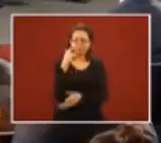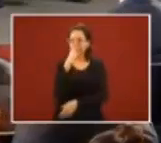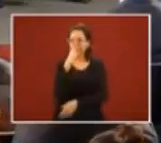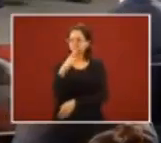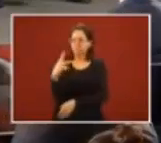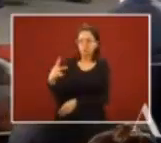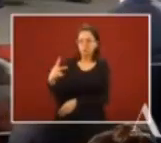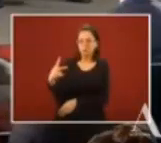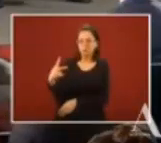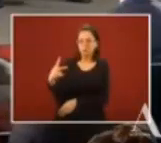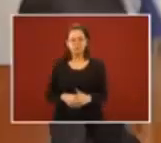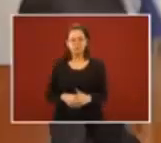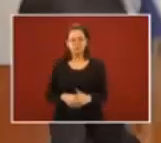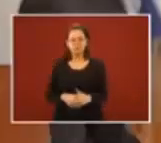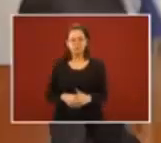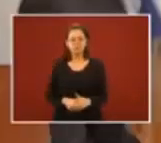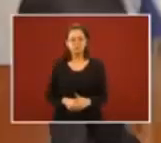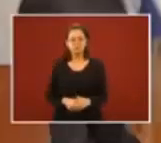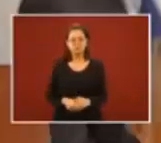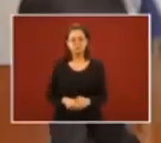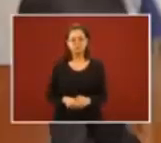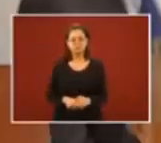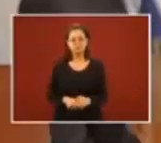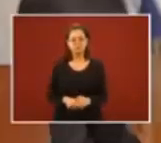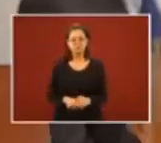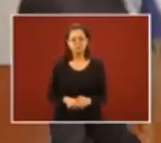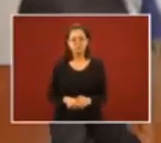Ellos van a decidir,